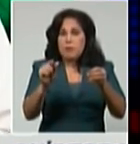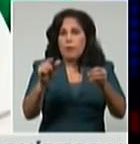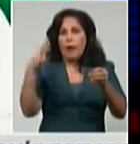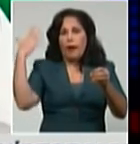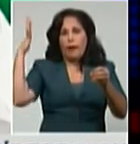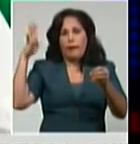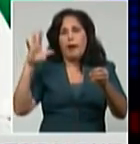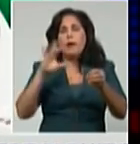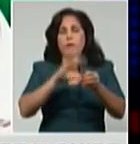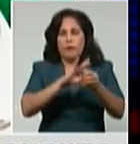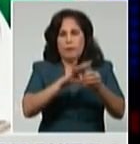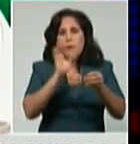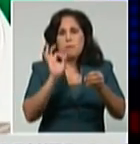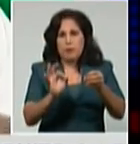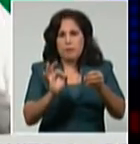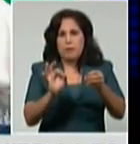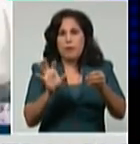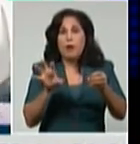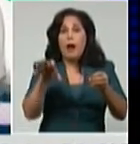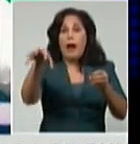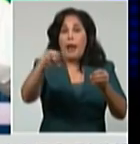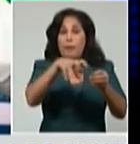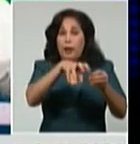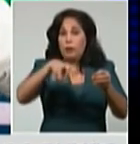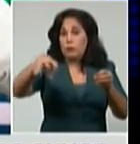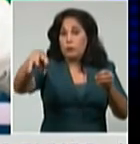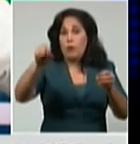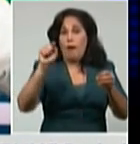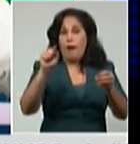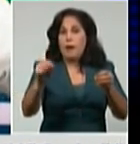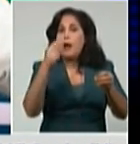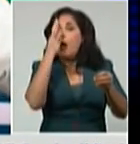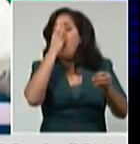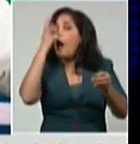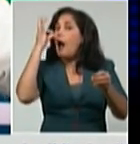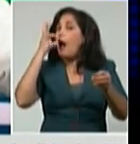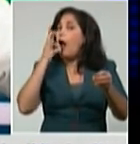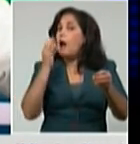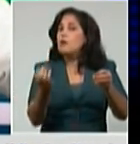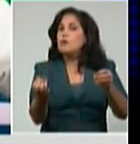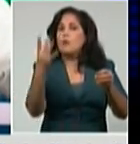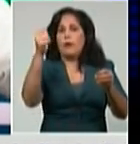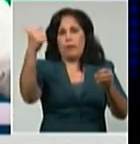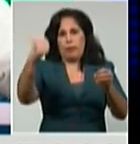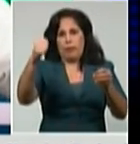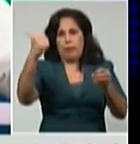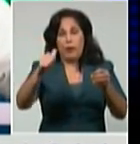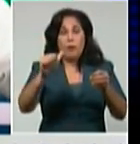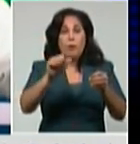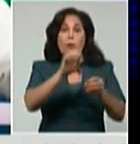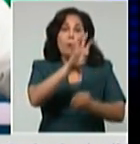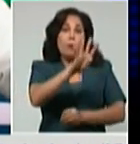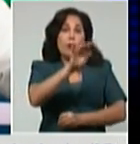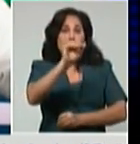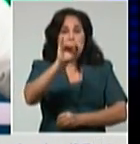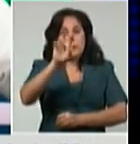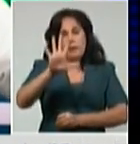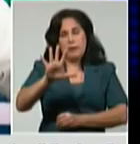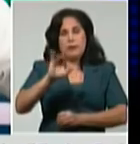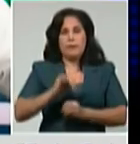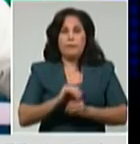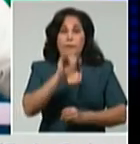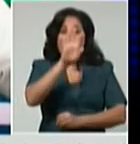infección el extranjero, el exterior de nuestro país. Y ya se acumulan 466.